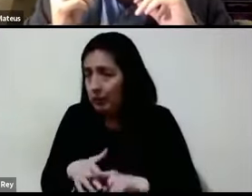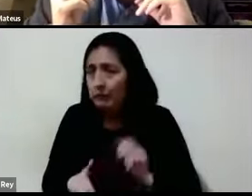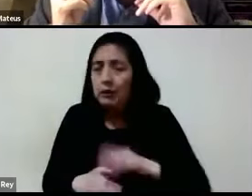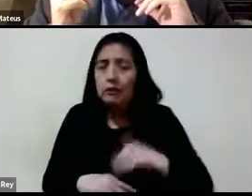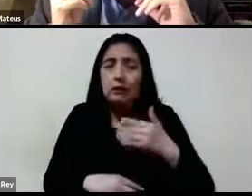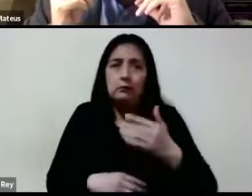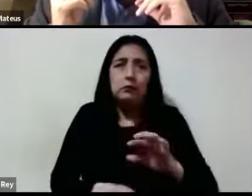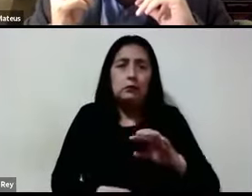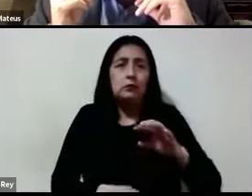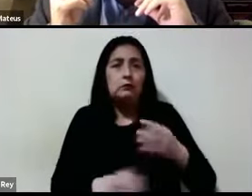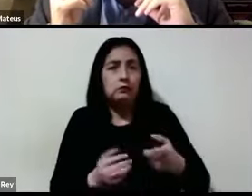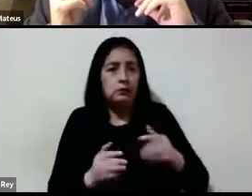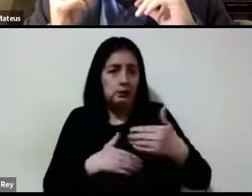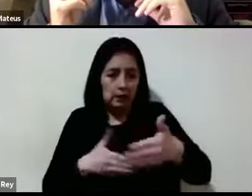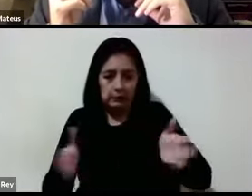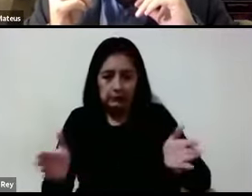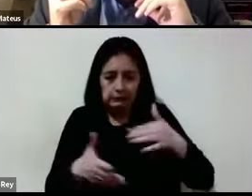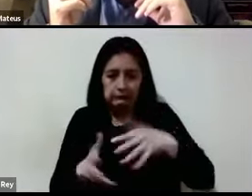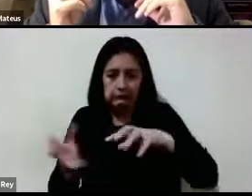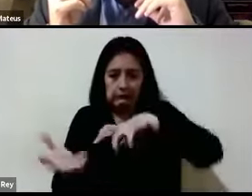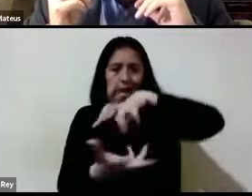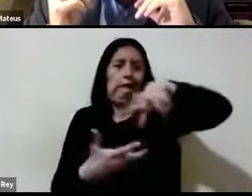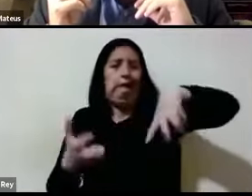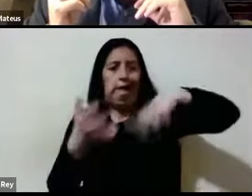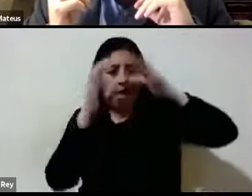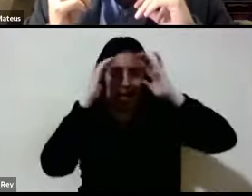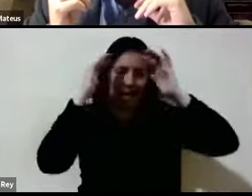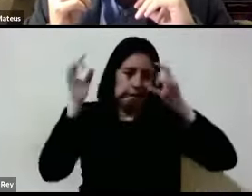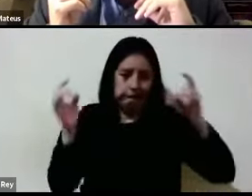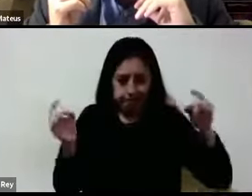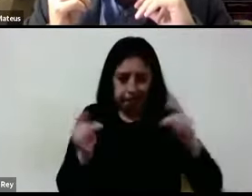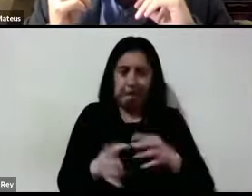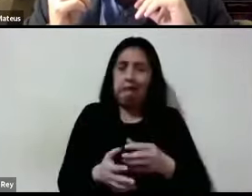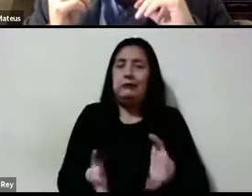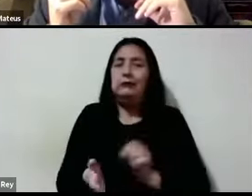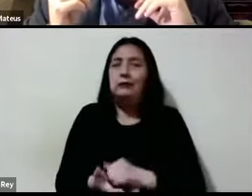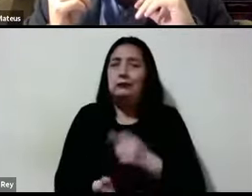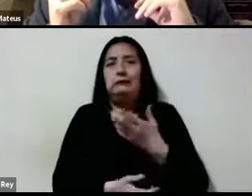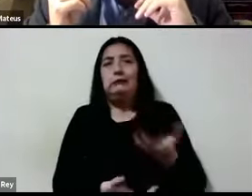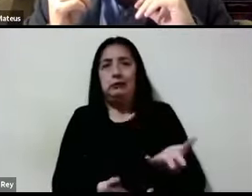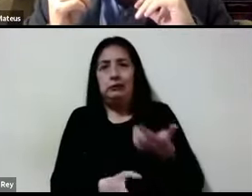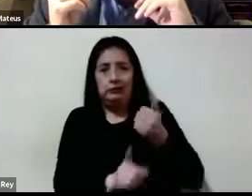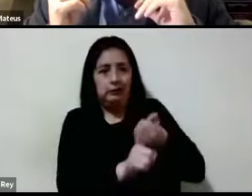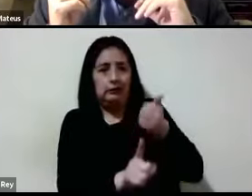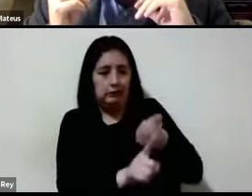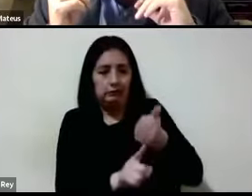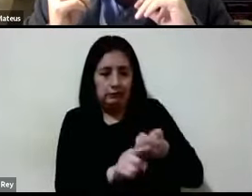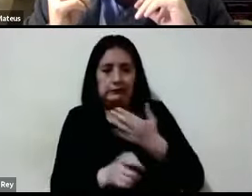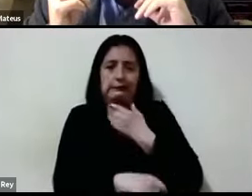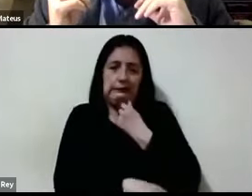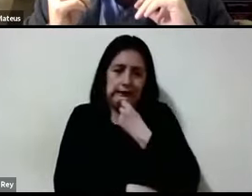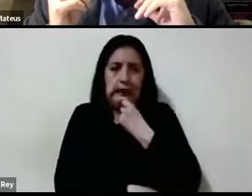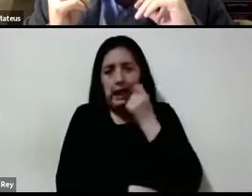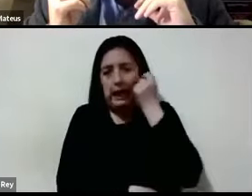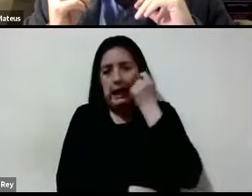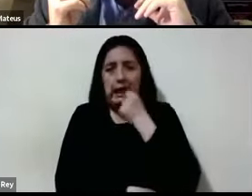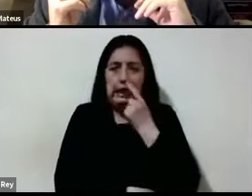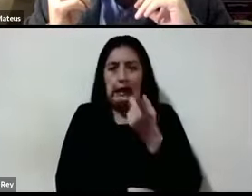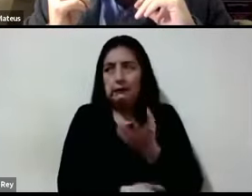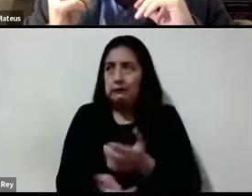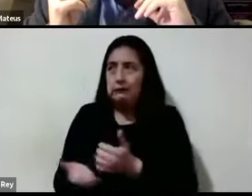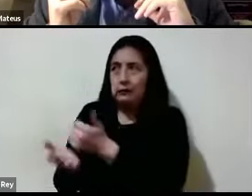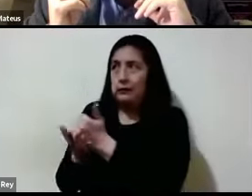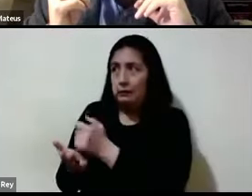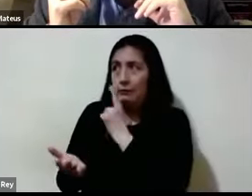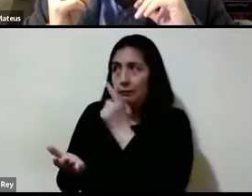pues el cuarto se iba convirtiendo pues en un desorden, una desgracia. Entonces ellos pues han tenido que darse cuenta, con la ayuda obviamente de los